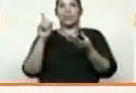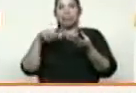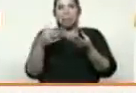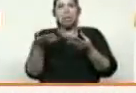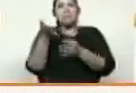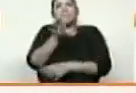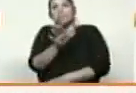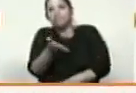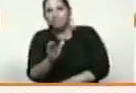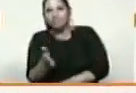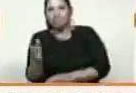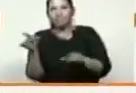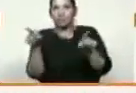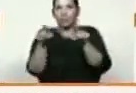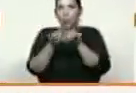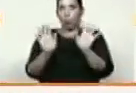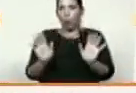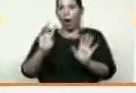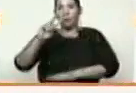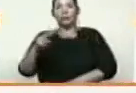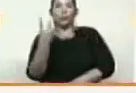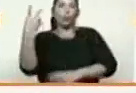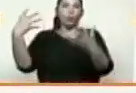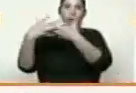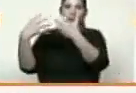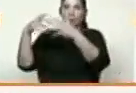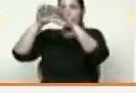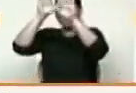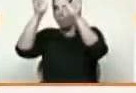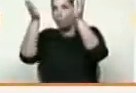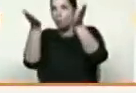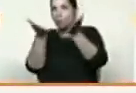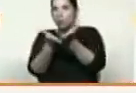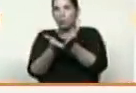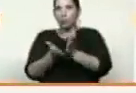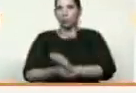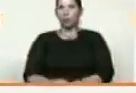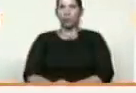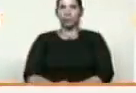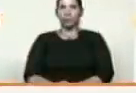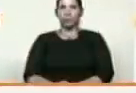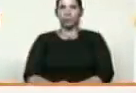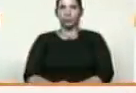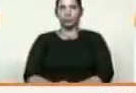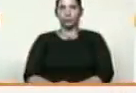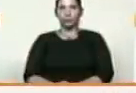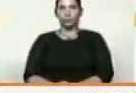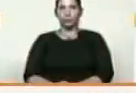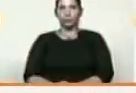partir de la Segunda Guerra Mundial y es la legitimidad democrática.